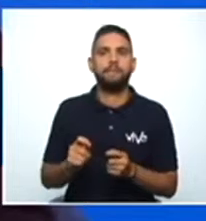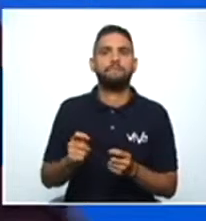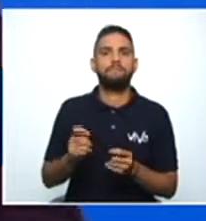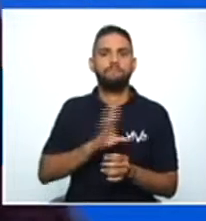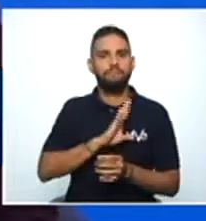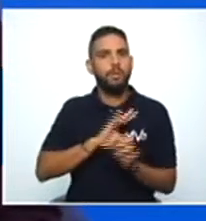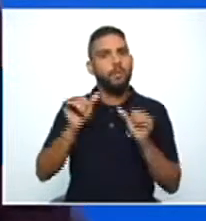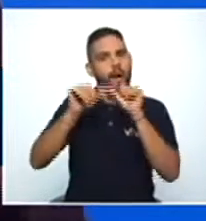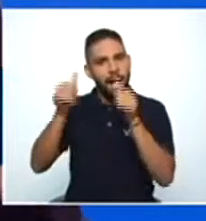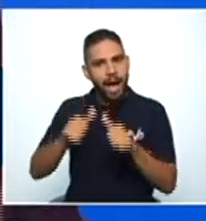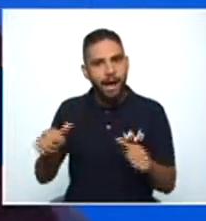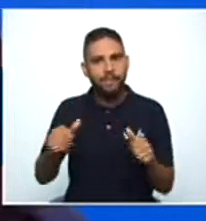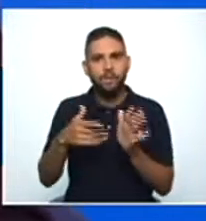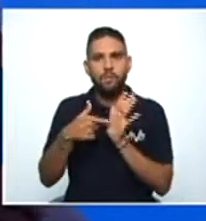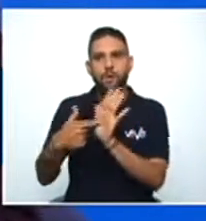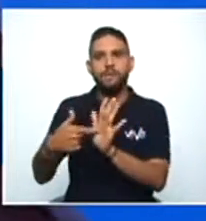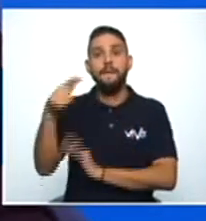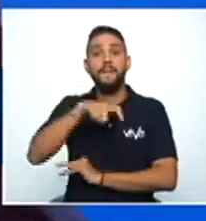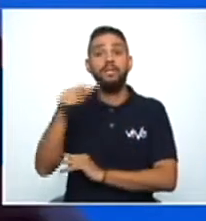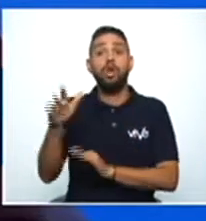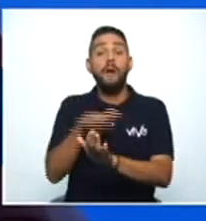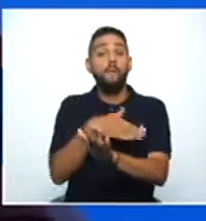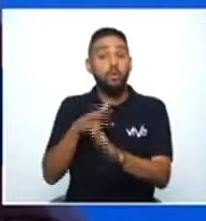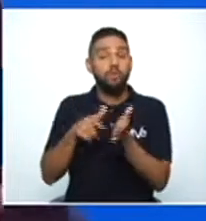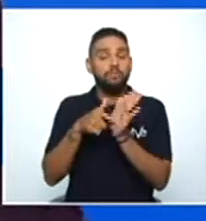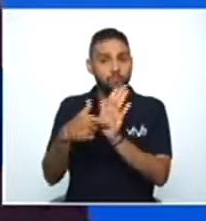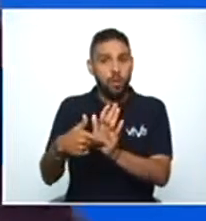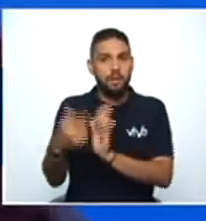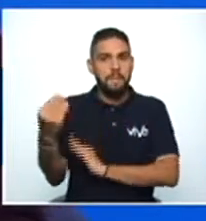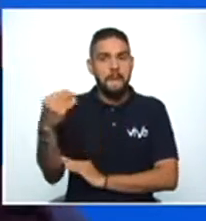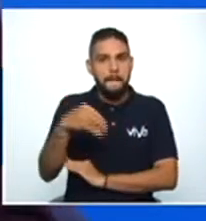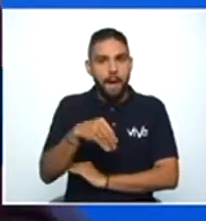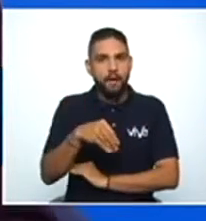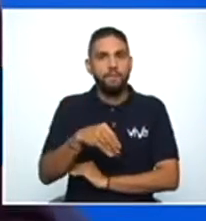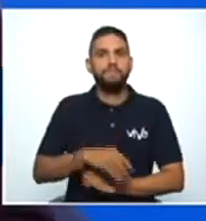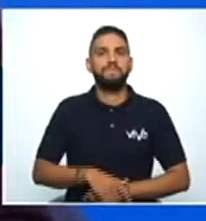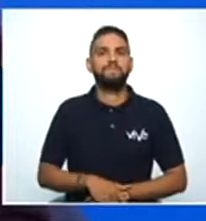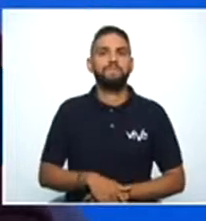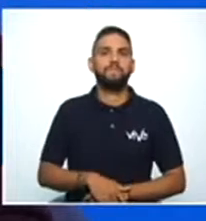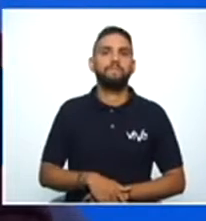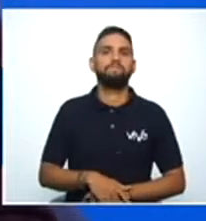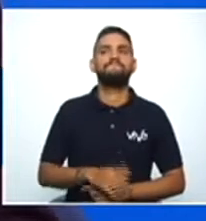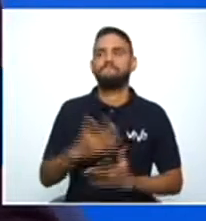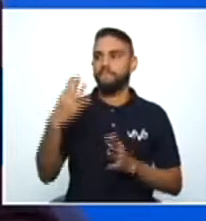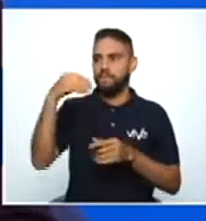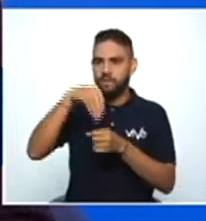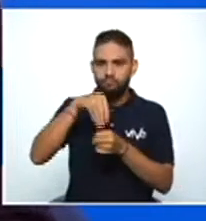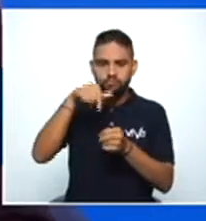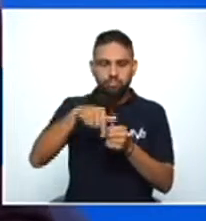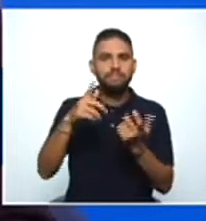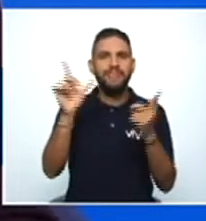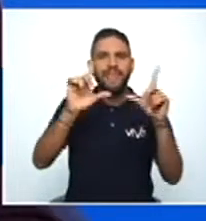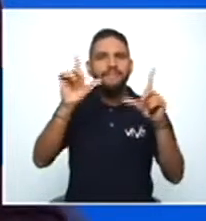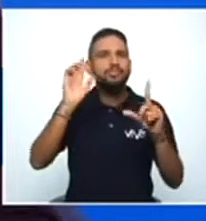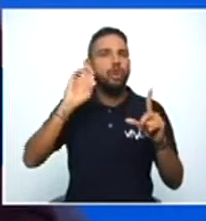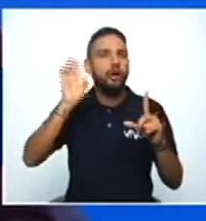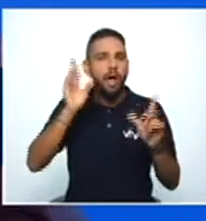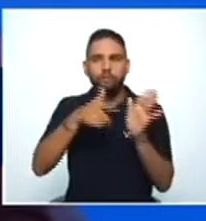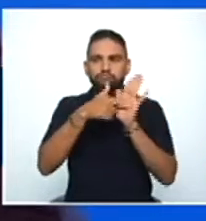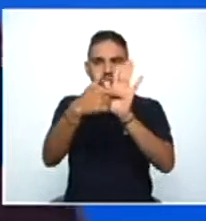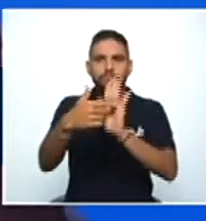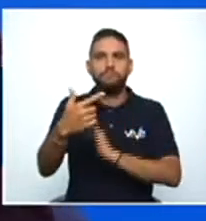lograr que los músicos puedan tener mayores espacios ocupar mayor espacio en lo que serían nuestros medios de comunicación y en ese sentido esto va a